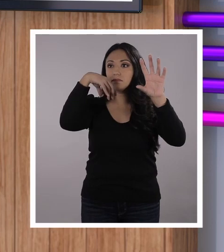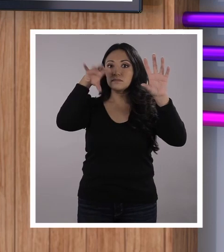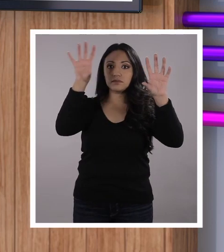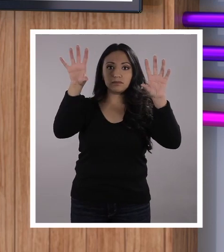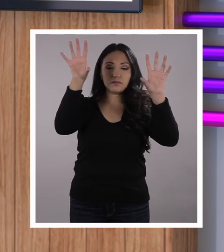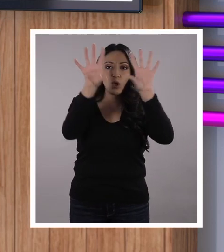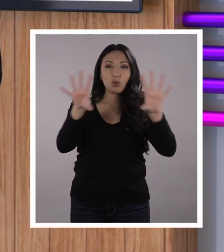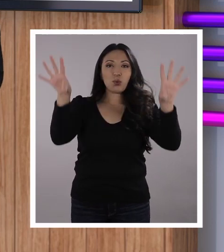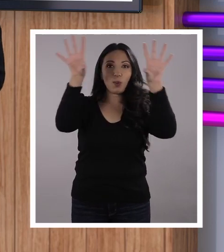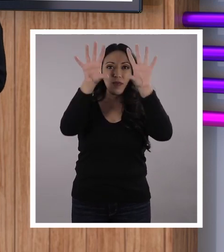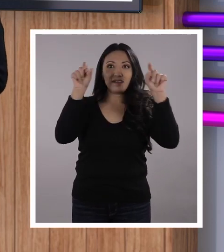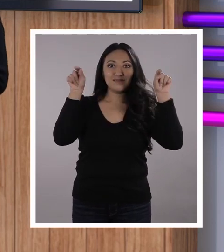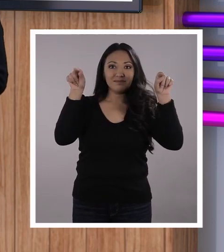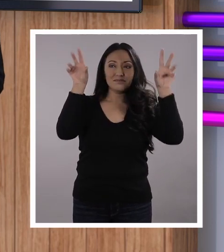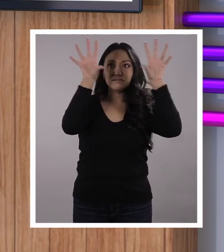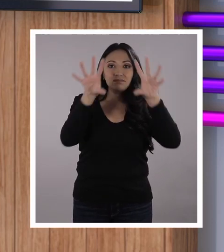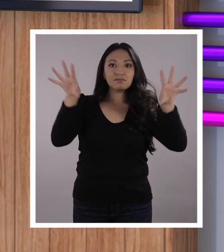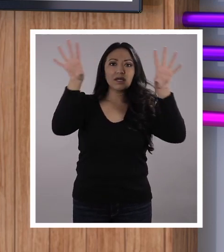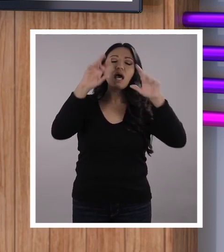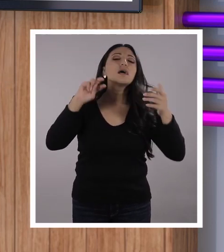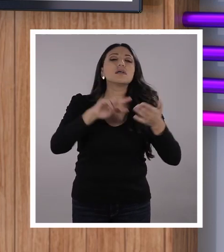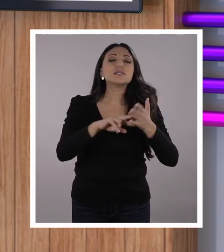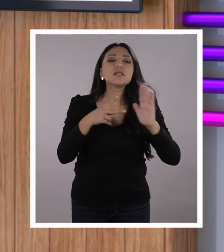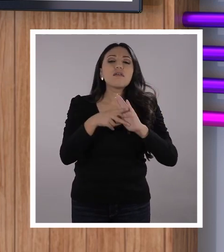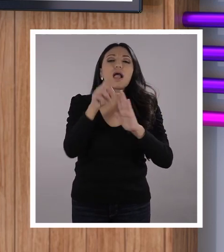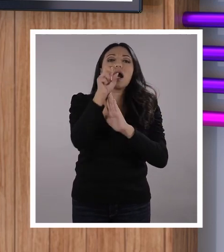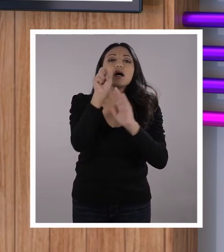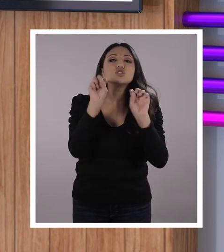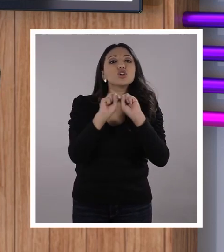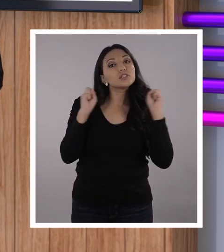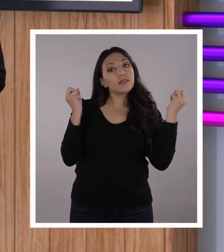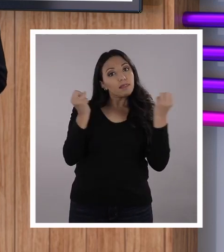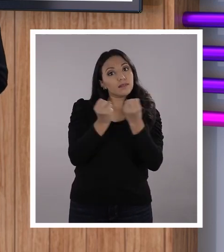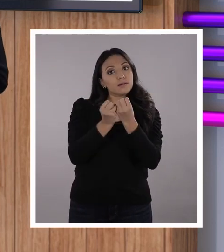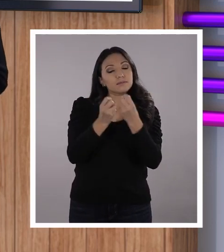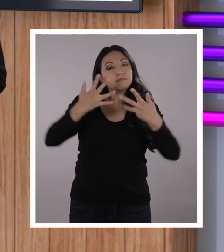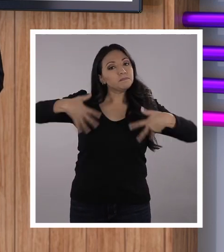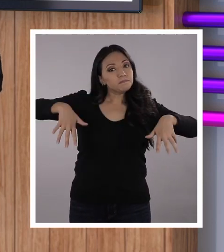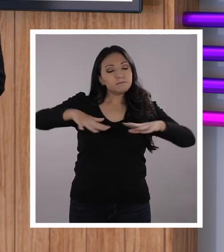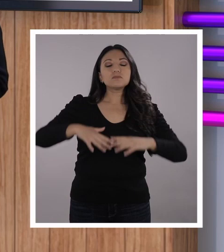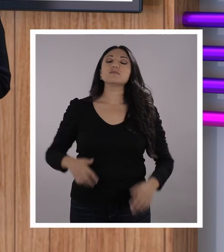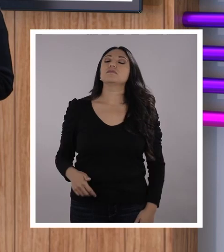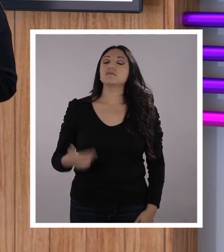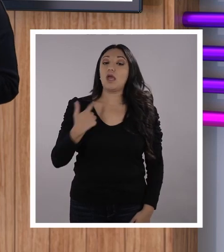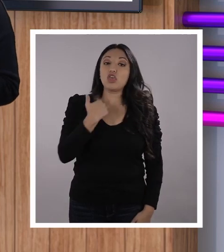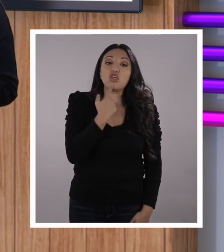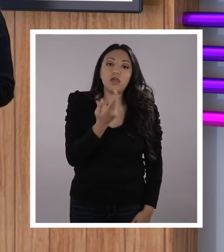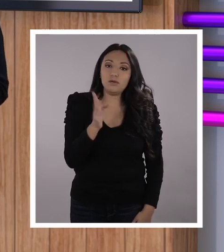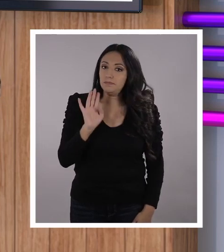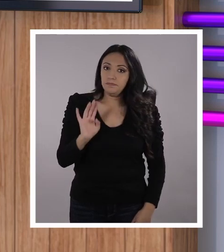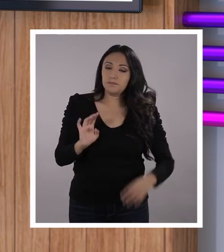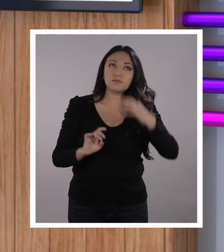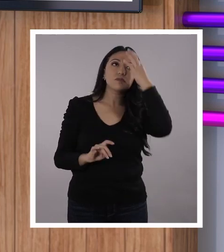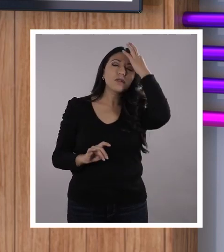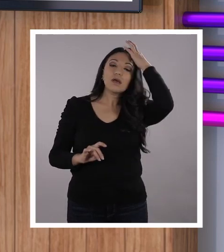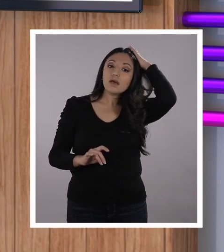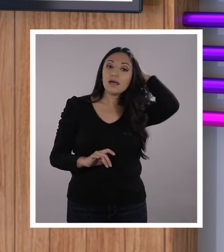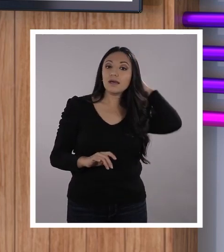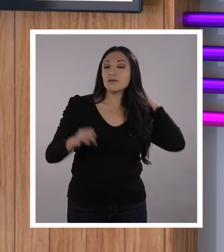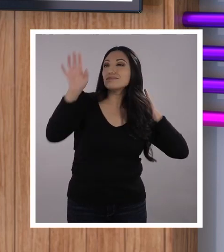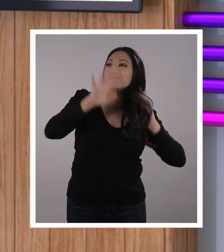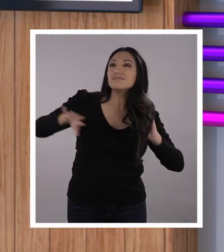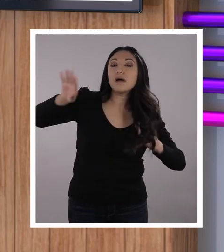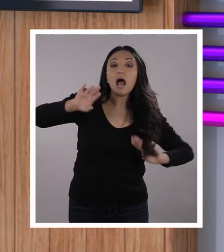tenemos aquí dos ruedas, ¿sí? Que quieren representar a la sociedad. Uh-huh. ¿Sí? Si yo te digo, Santi, por ejemplo, al borde